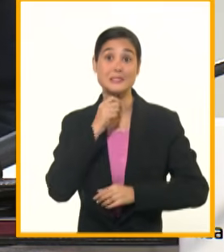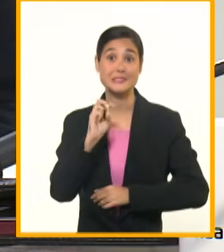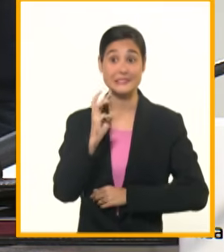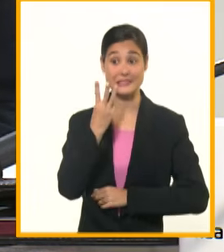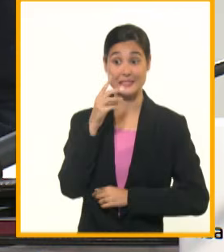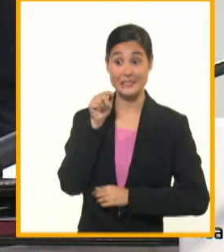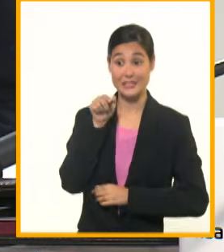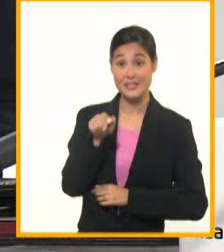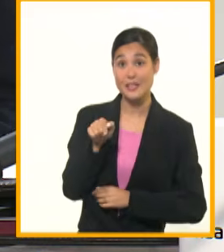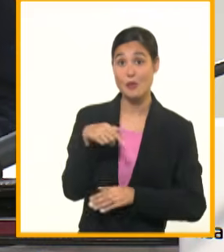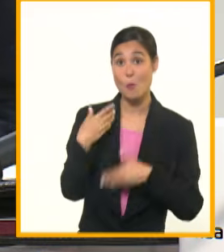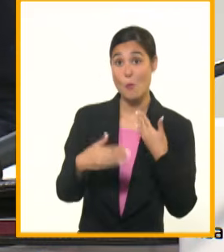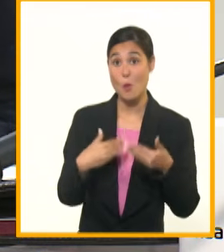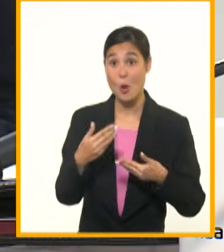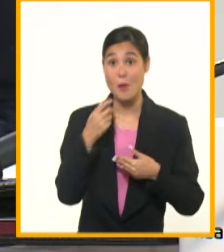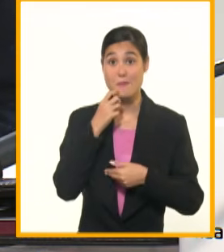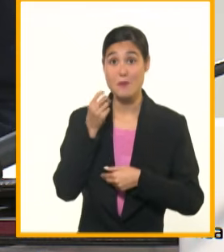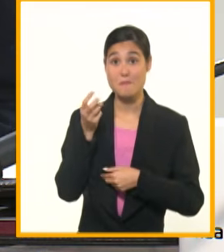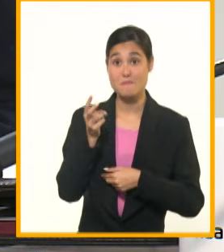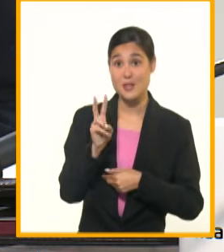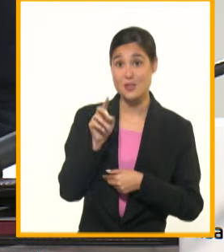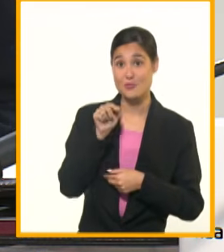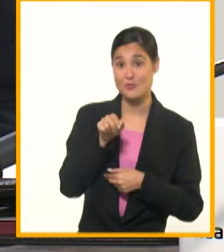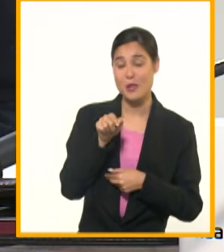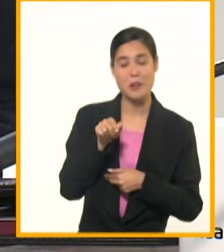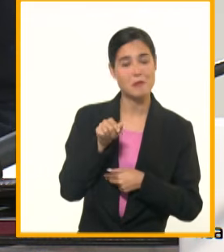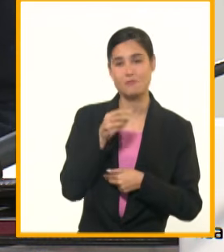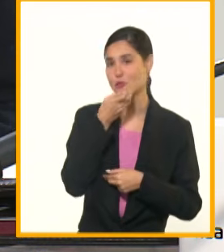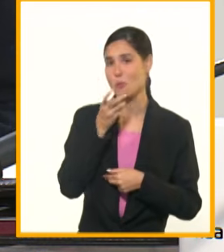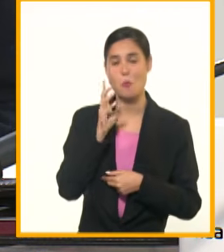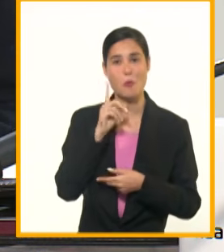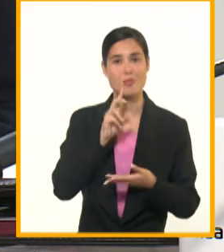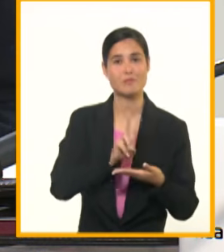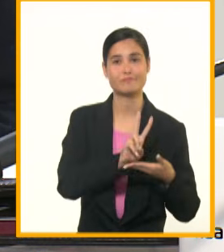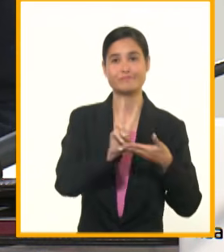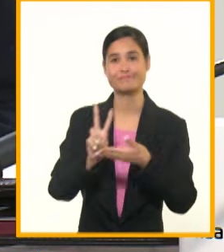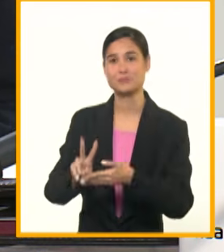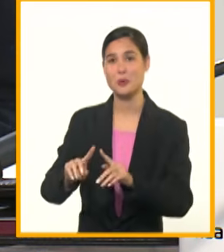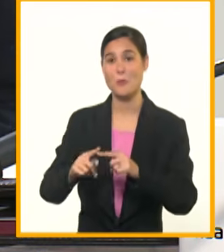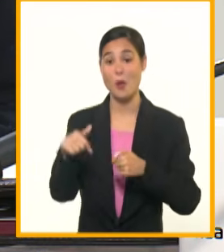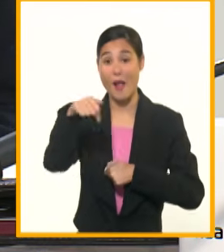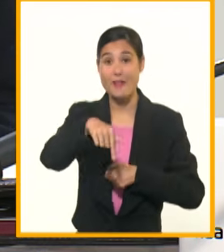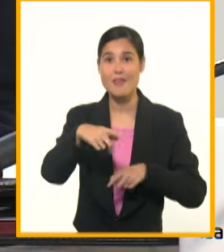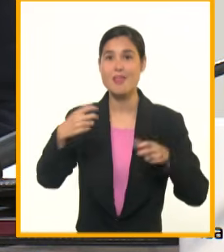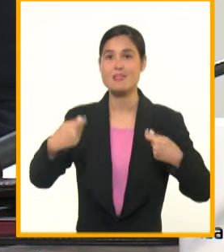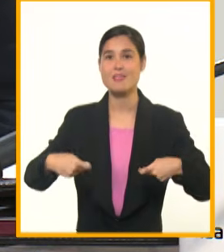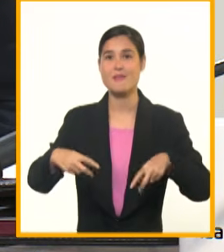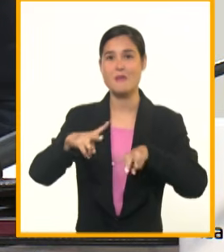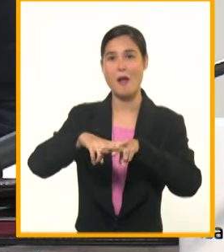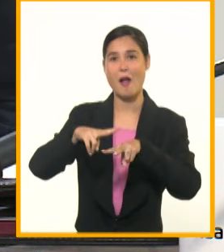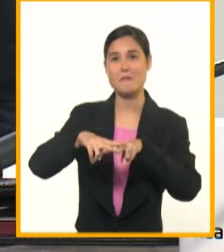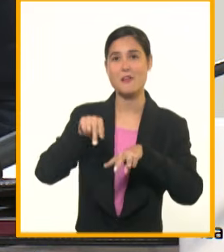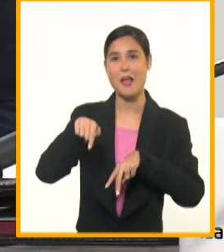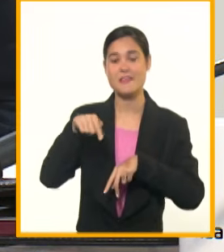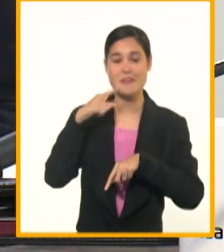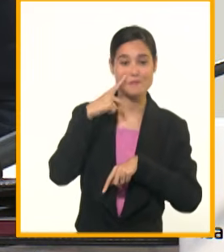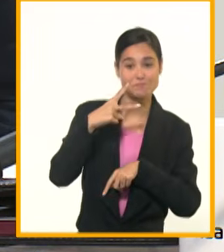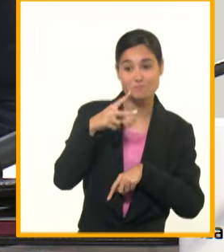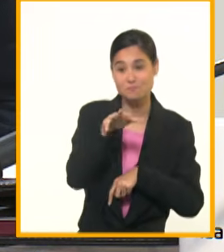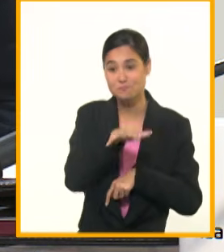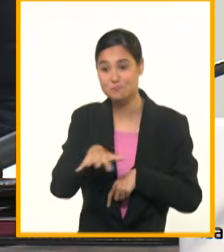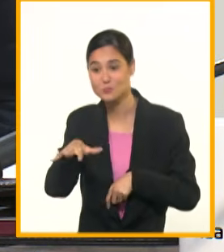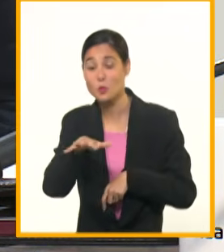esos acontecimientos. Pero no podíamos quedarnos sin hablar de estos territorios, de lo que han sido estos 15 años